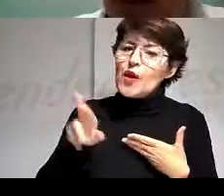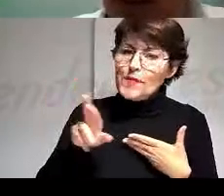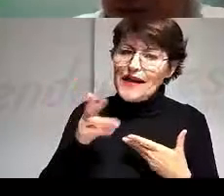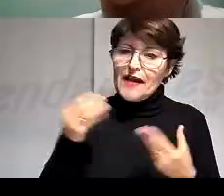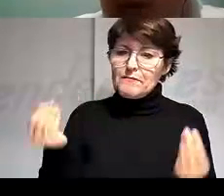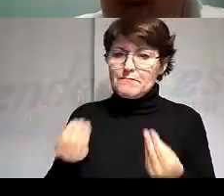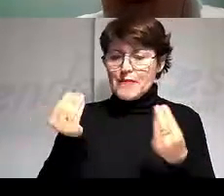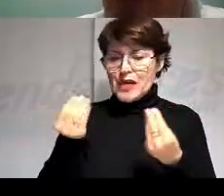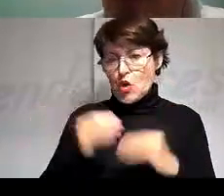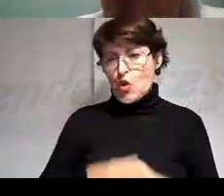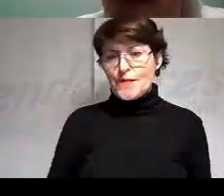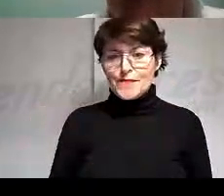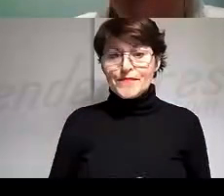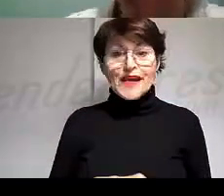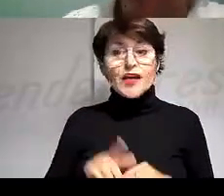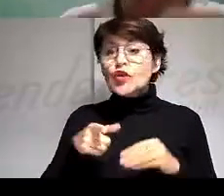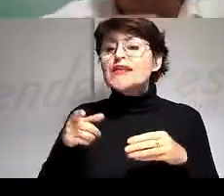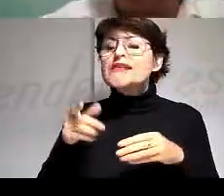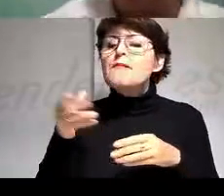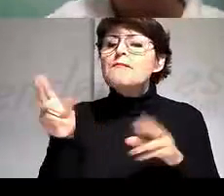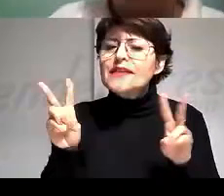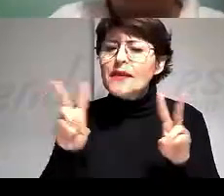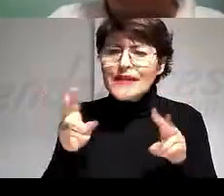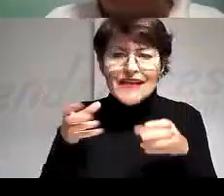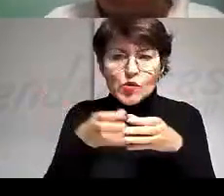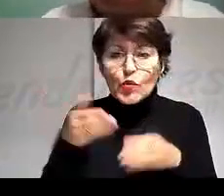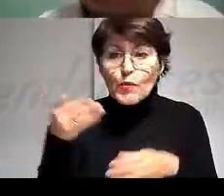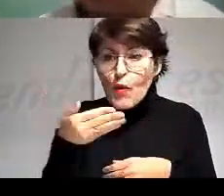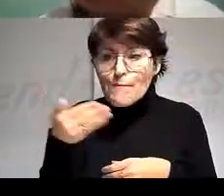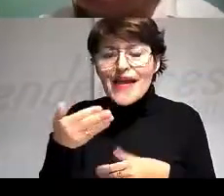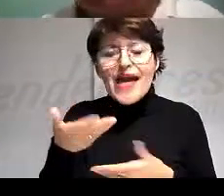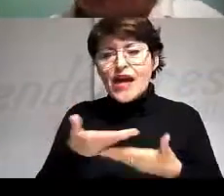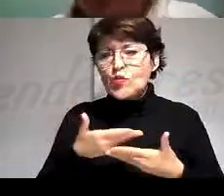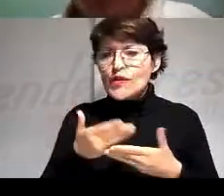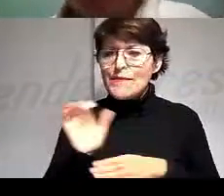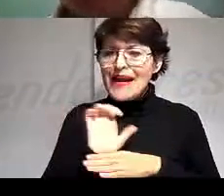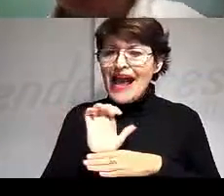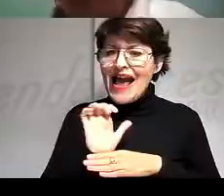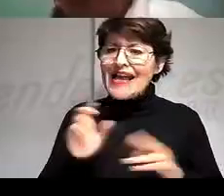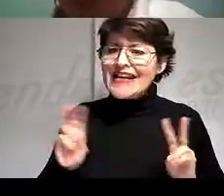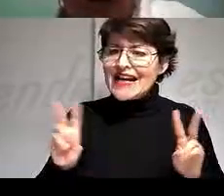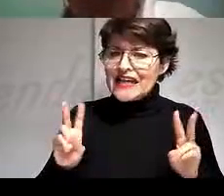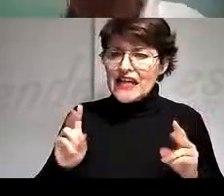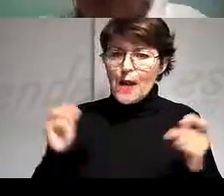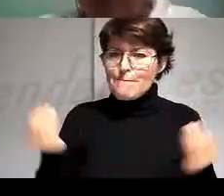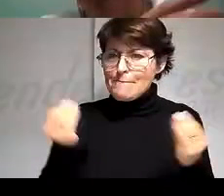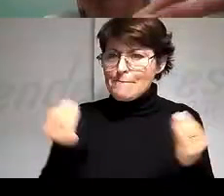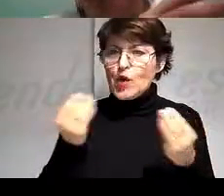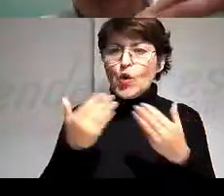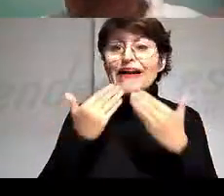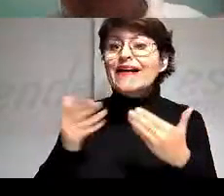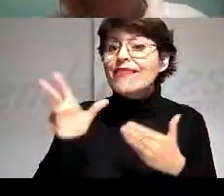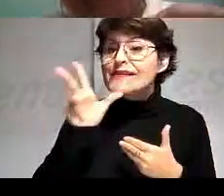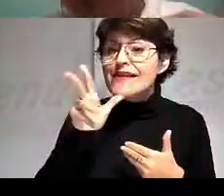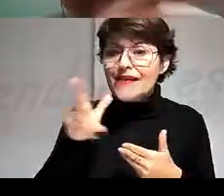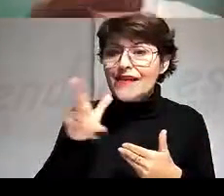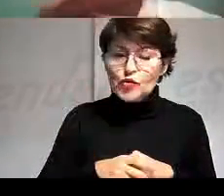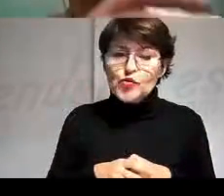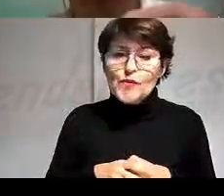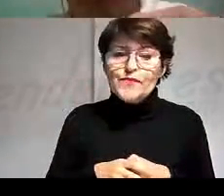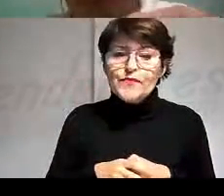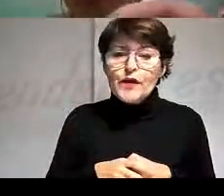en todas ellas están implicadas pues eso, ¿no? en la producción de energía a partir de los hidratos de carbono complejos, o sea,